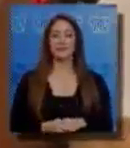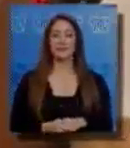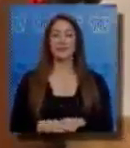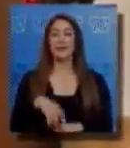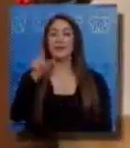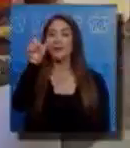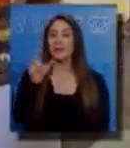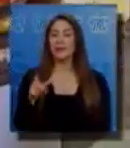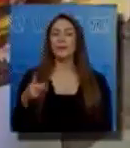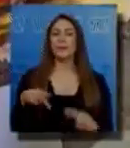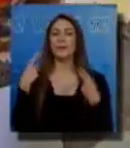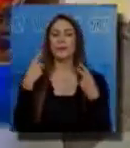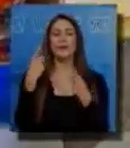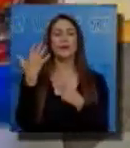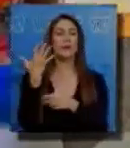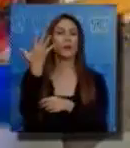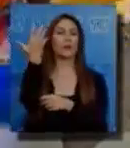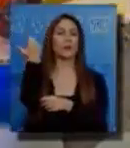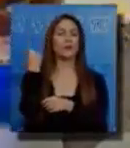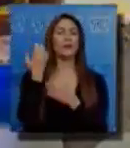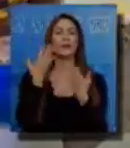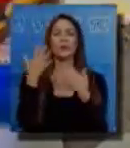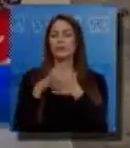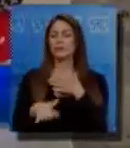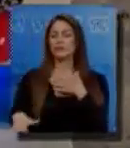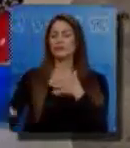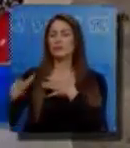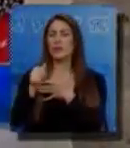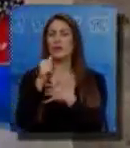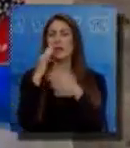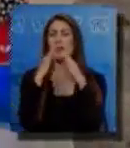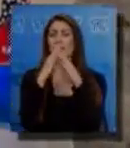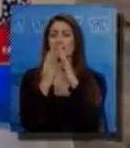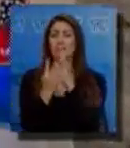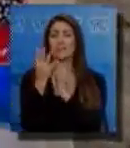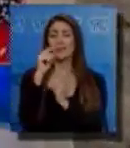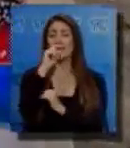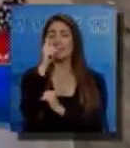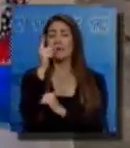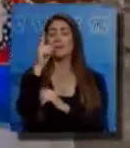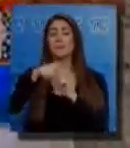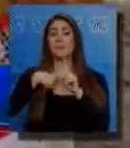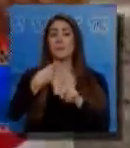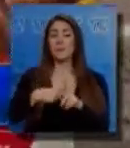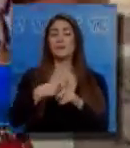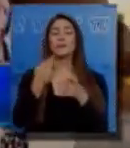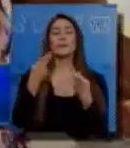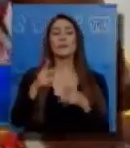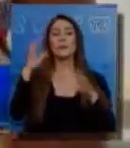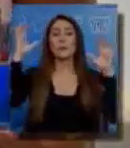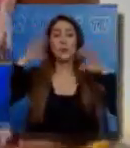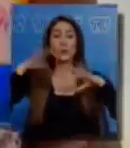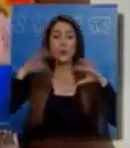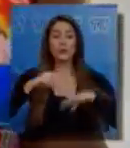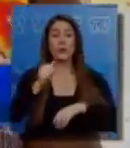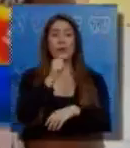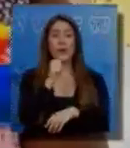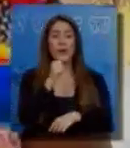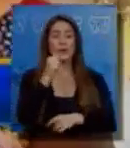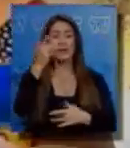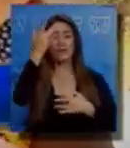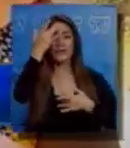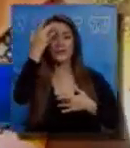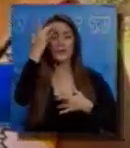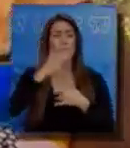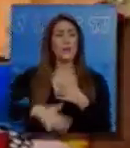Porfiria Velázquez vivió durante muchos años en la zona del Manglar en Esmeraldas, amenazada de las enfermedades y también de los fuertes inviernos que soportó la frágil